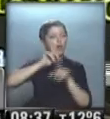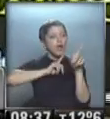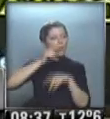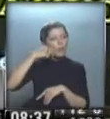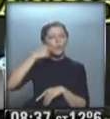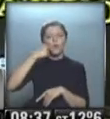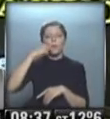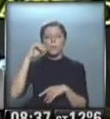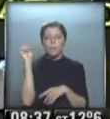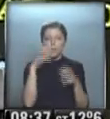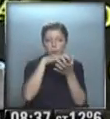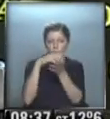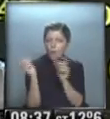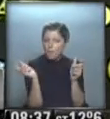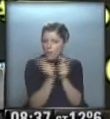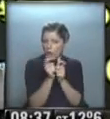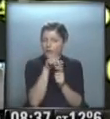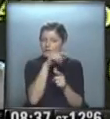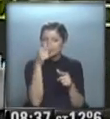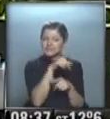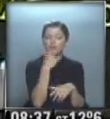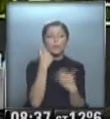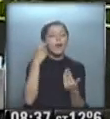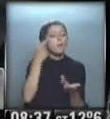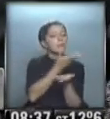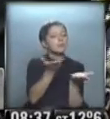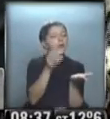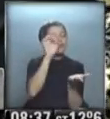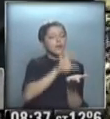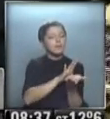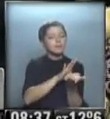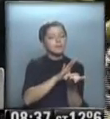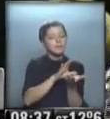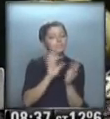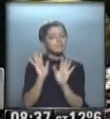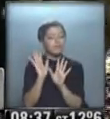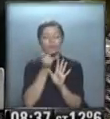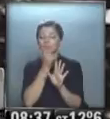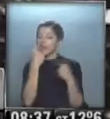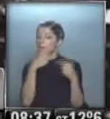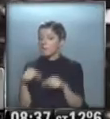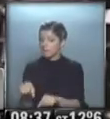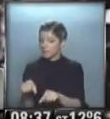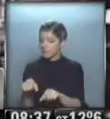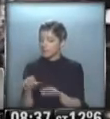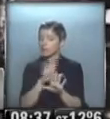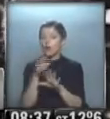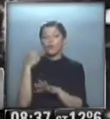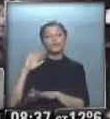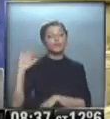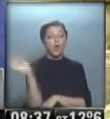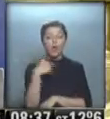definan qué pensamos, qué sentimos, qué vemos, qué no vemos, o seamos todas las sociedades en su pluralidad, en su diversidad, en su diferencia, la que